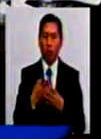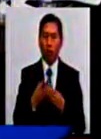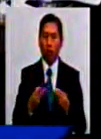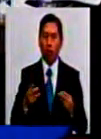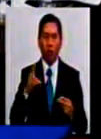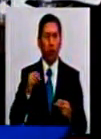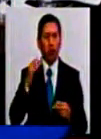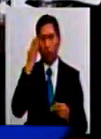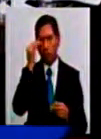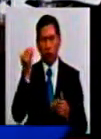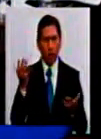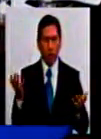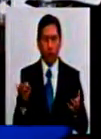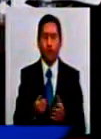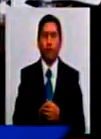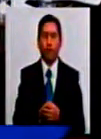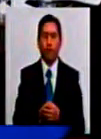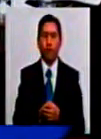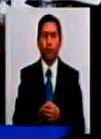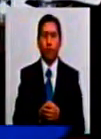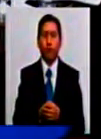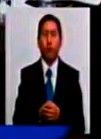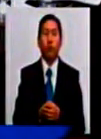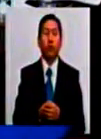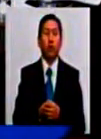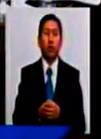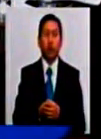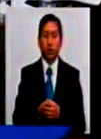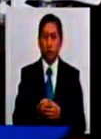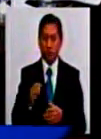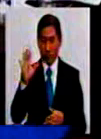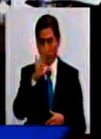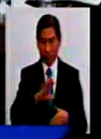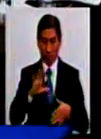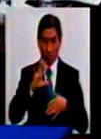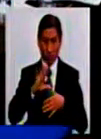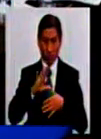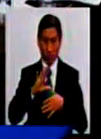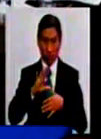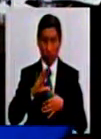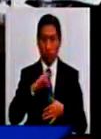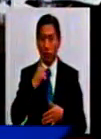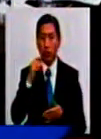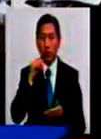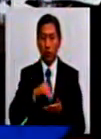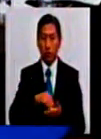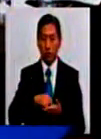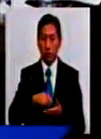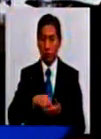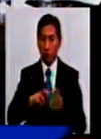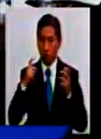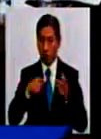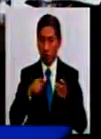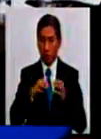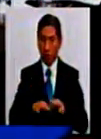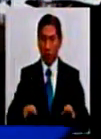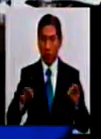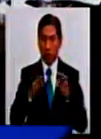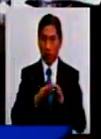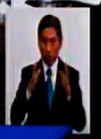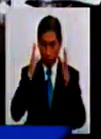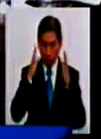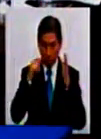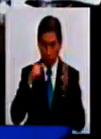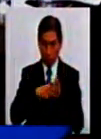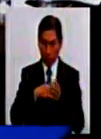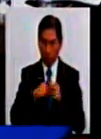Océano Pacífico? ¿Por qué el hemisferio americano ha declarado este como un tema de